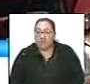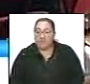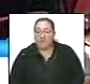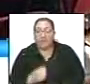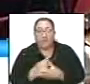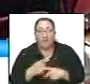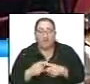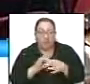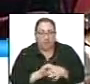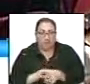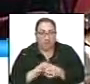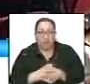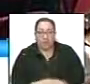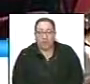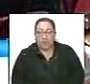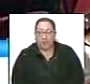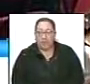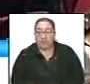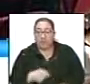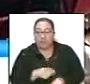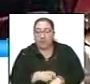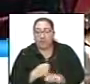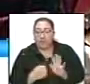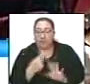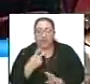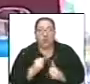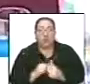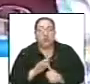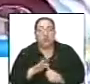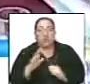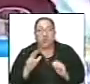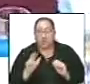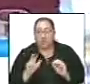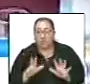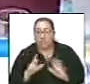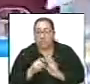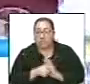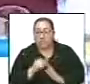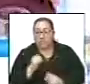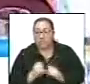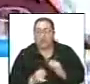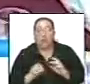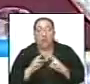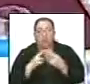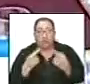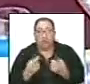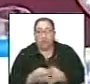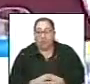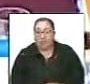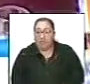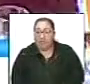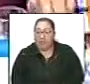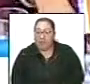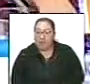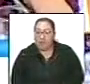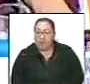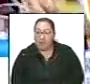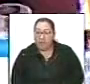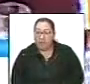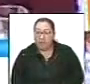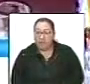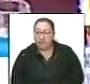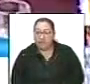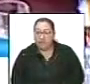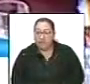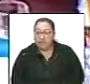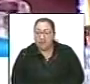aprobado por unanimidad, siendo las 12:58 minutos de la mañana del lunes 27 de mayo del